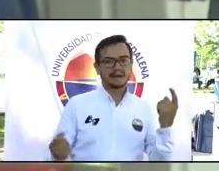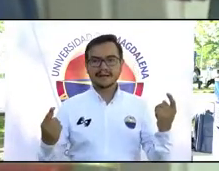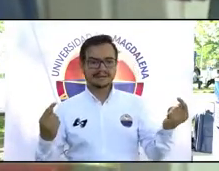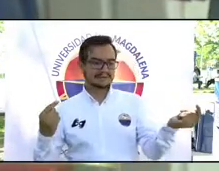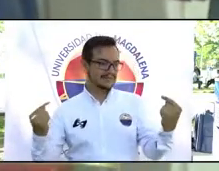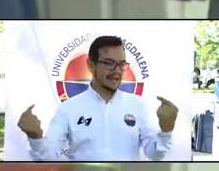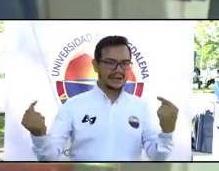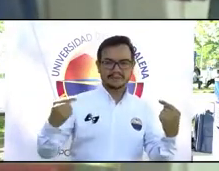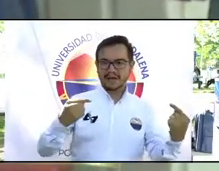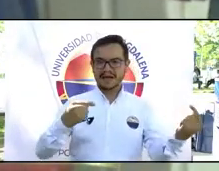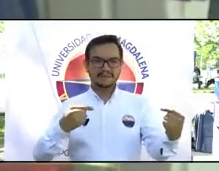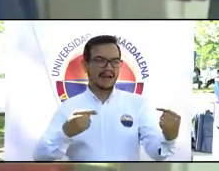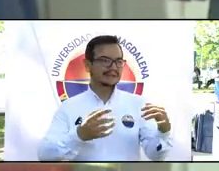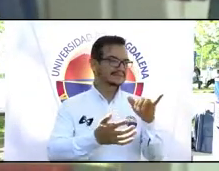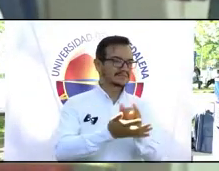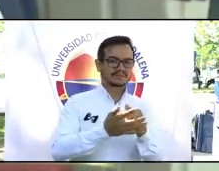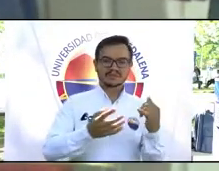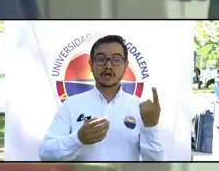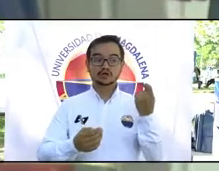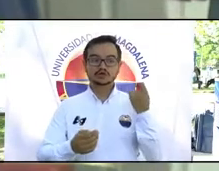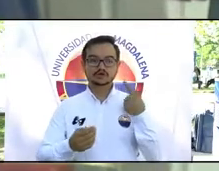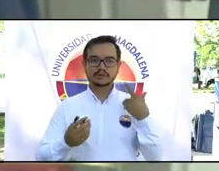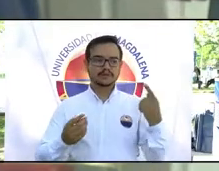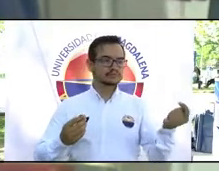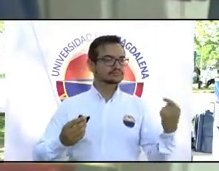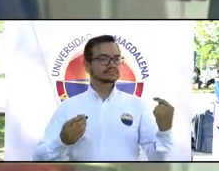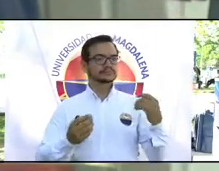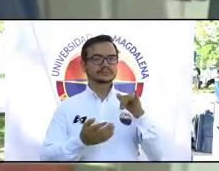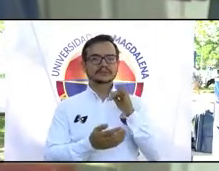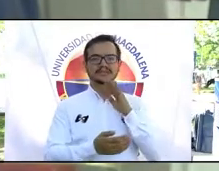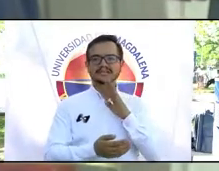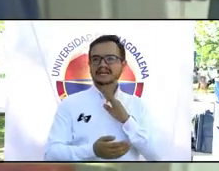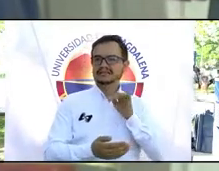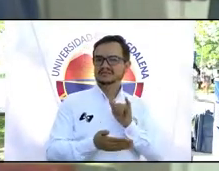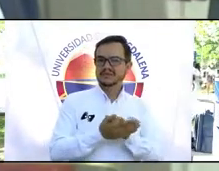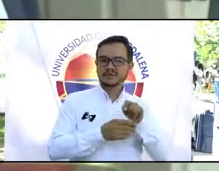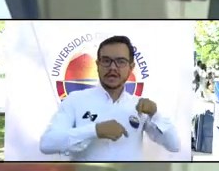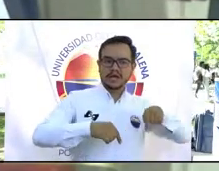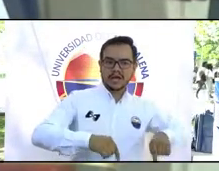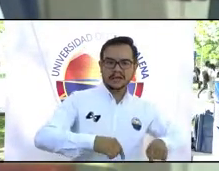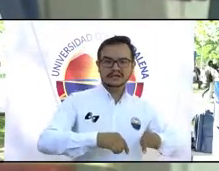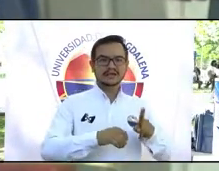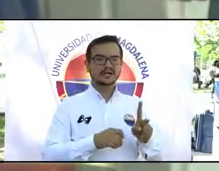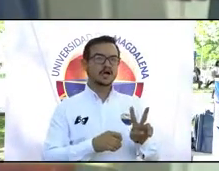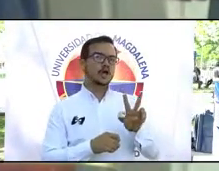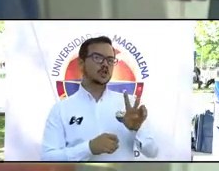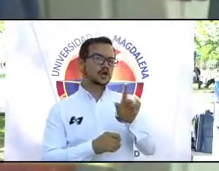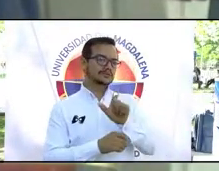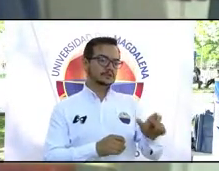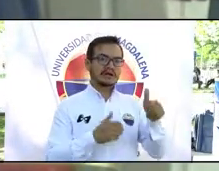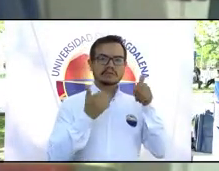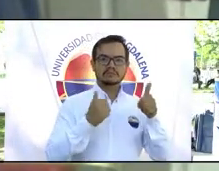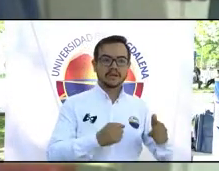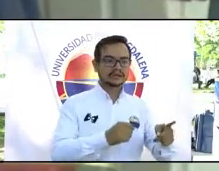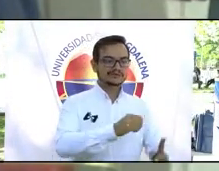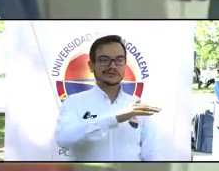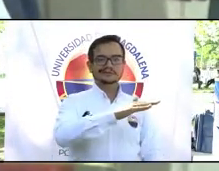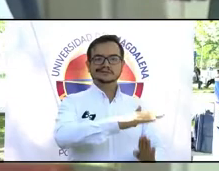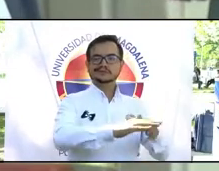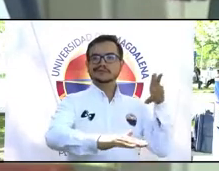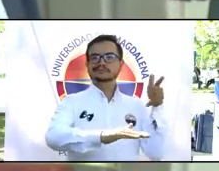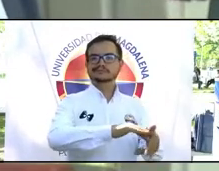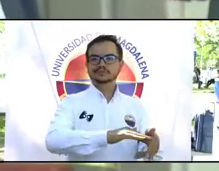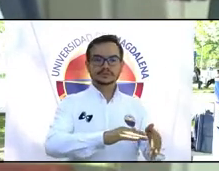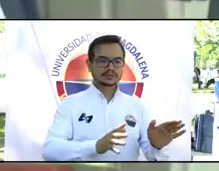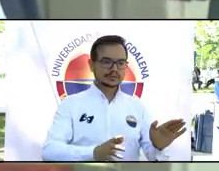ataques externos. Recientemente pues nos acaban de suspender un funcionario, 2 funcionarios, muy a pesar de que han hecho su trabajo de forma diligente. Pero como universidad vamos